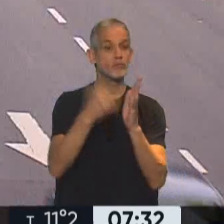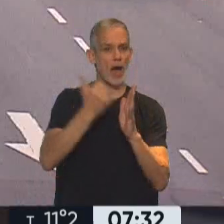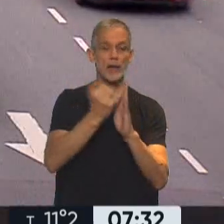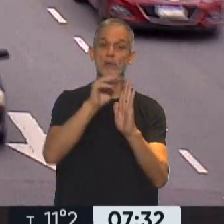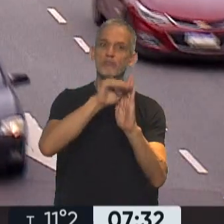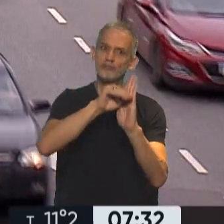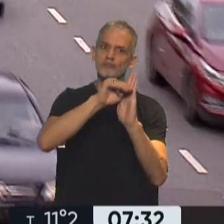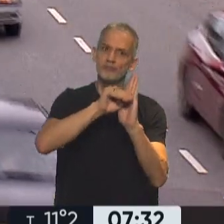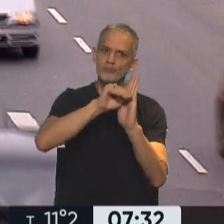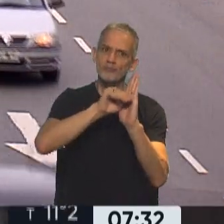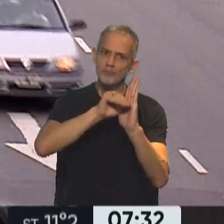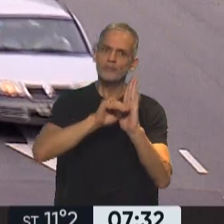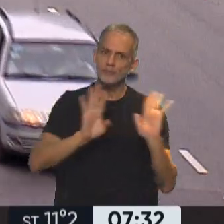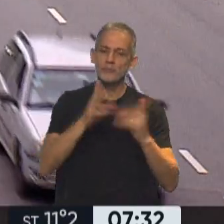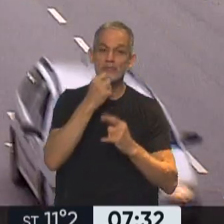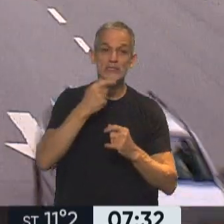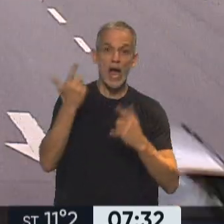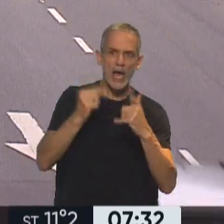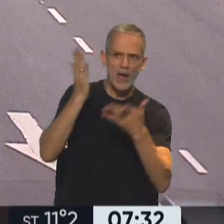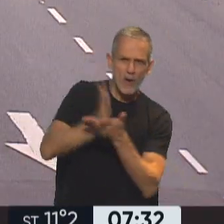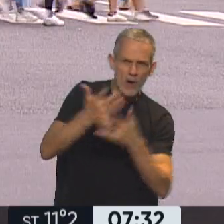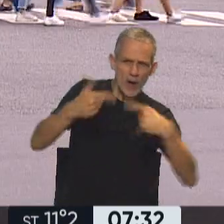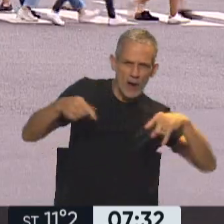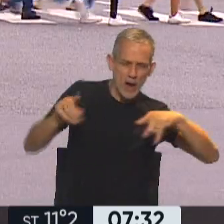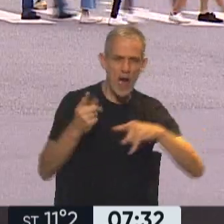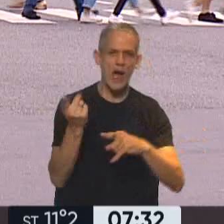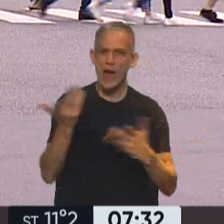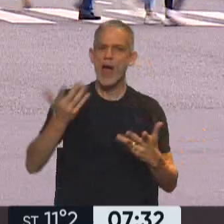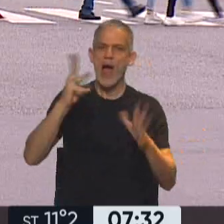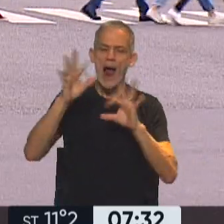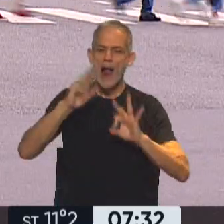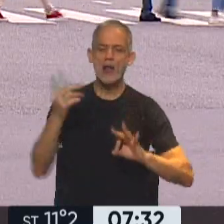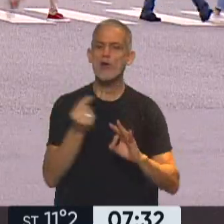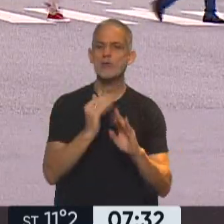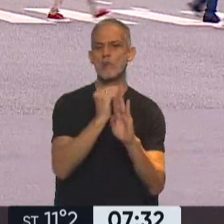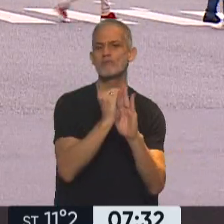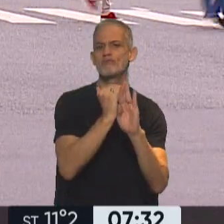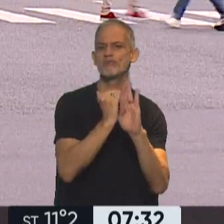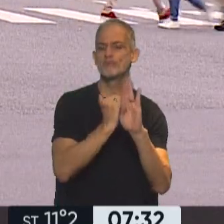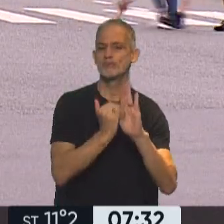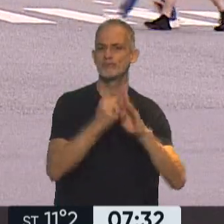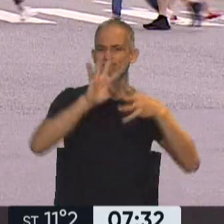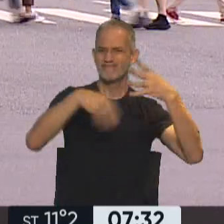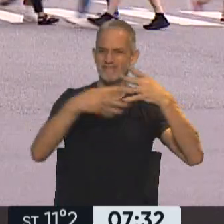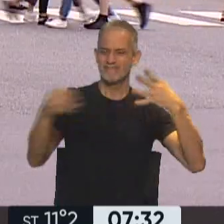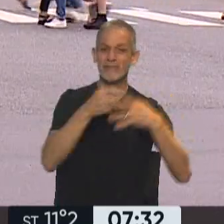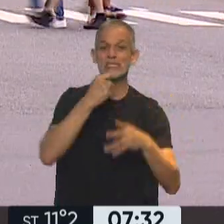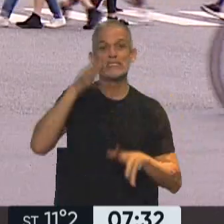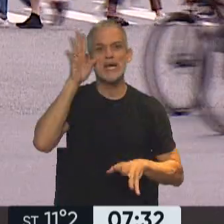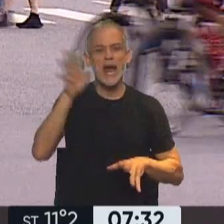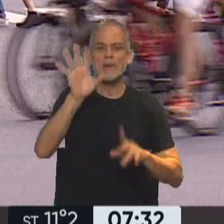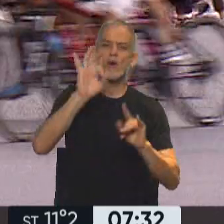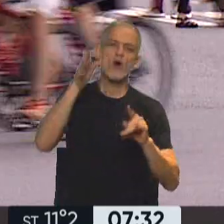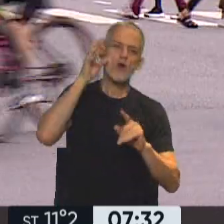descontando a medida que comete infracciones de tránsito para esto hay una escala establecida de acuerdo a la gravedad de la falta